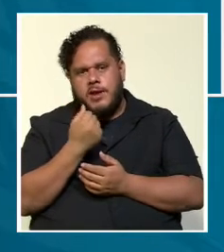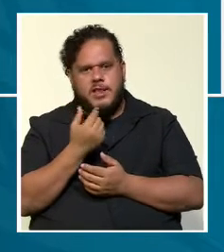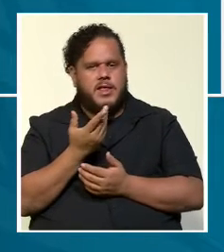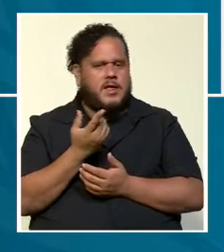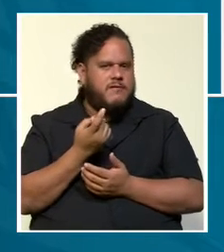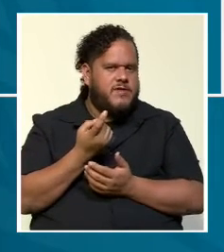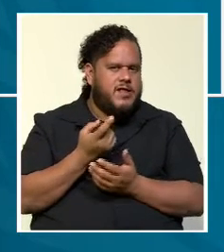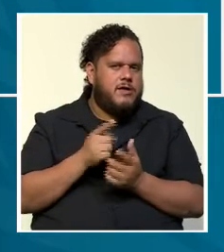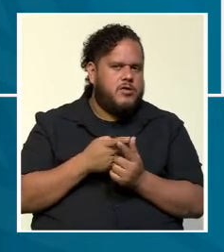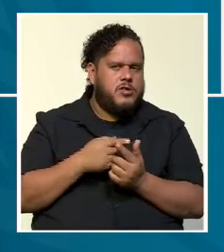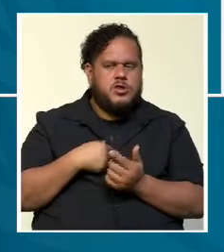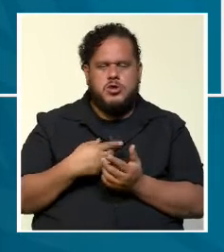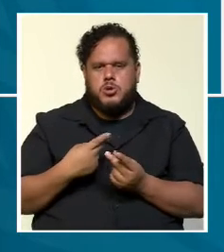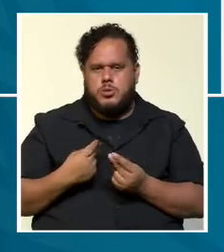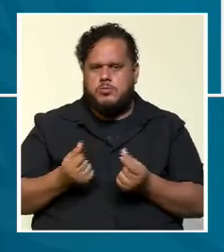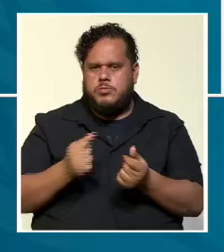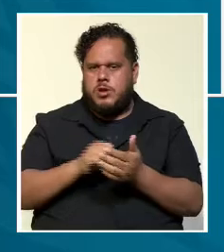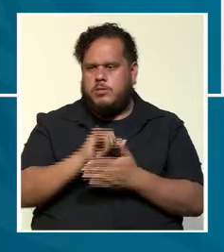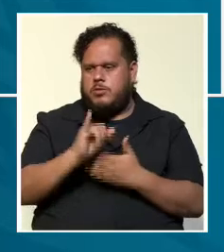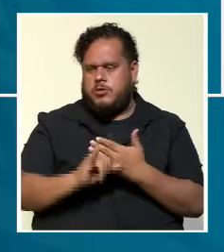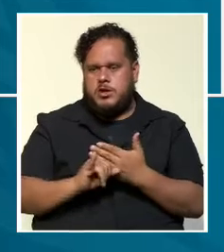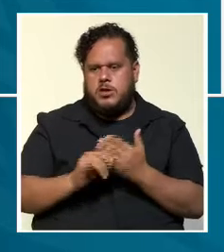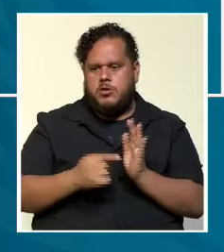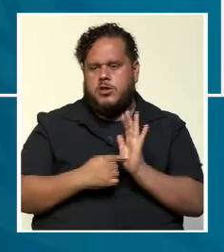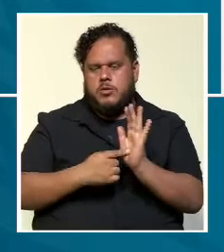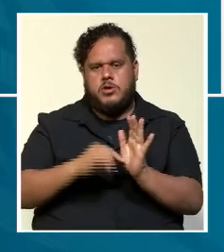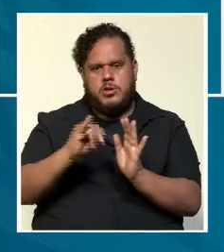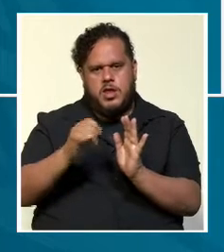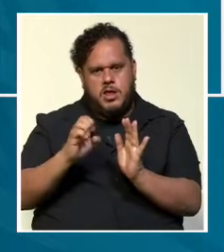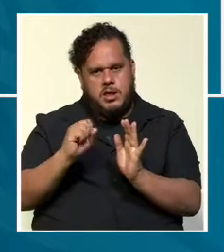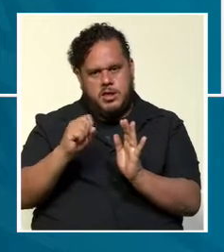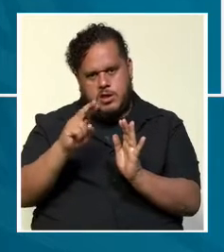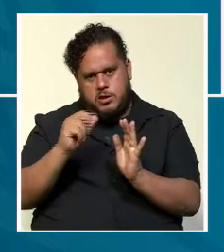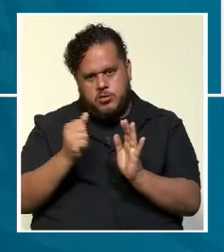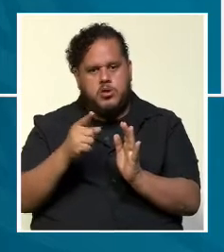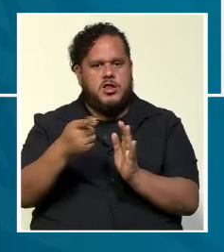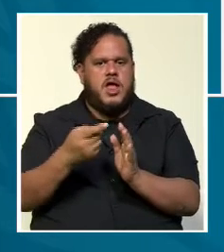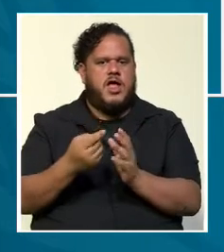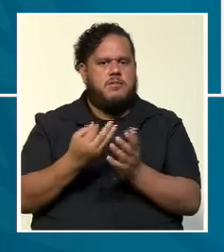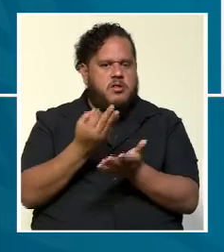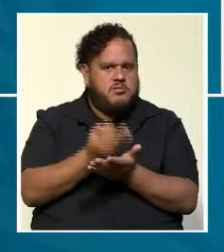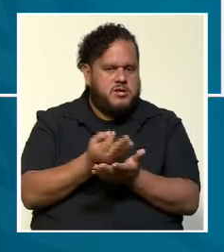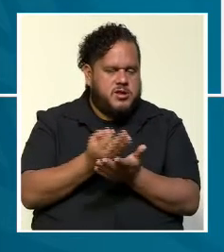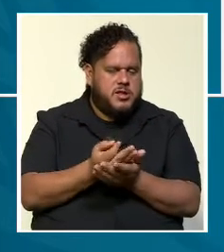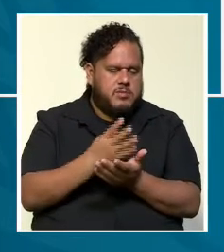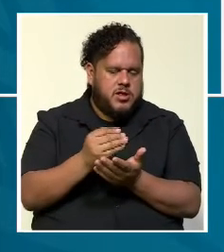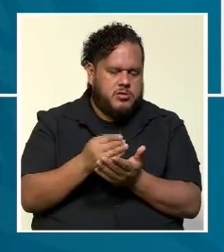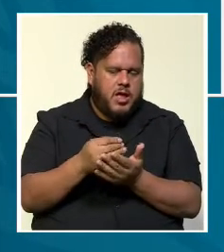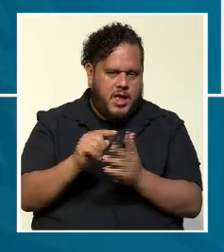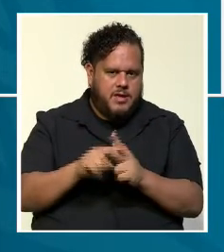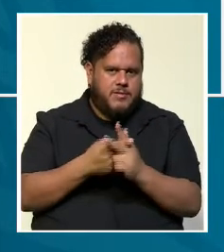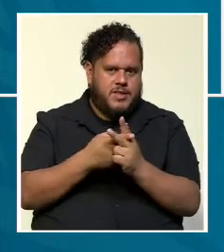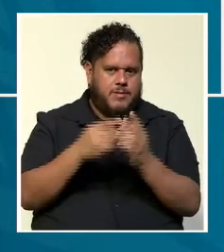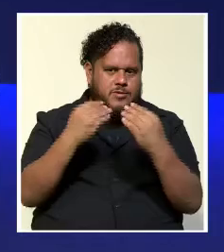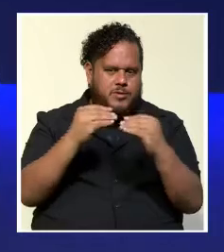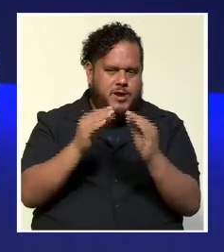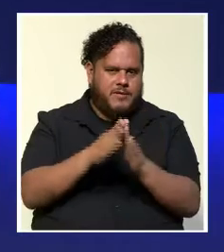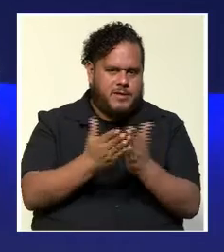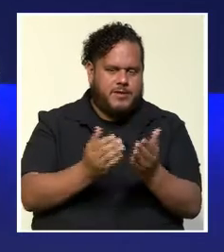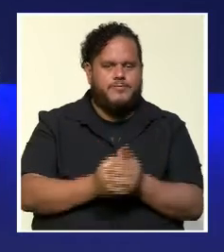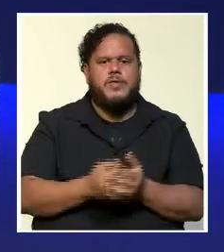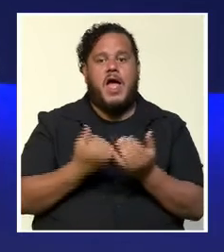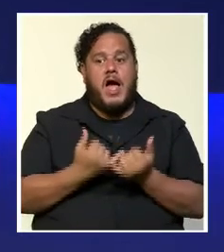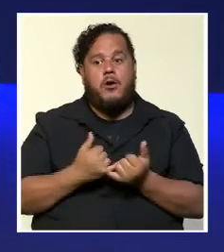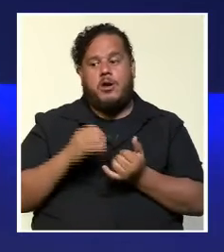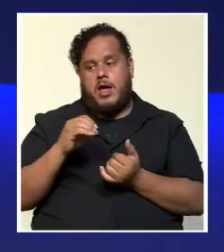proyecto. Entonces yo inmediatamente armé el proyecto, se lo presenté a Jesús y ahí vino el financiamiento y de ahí vinieron los libros. Ahora Osvaldo Sauma